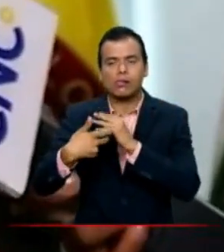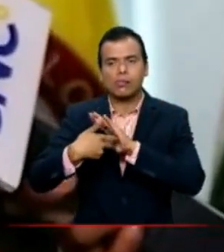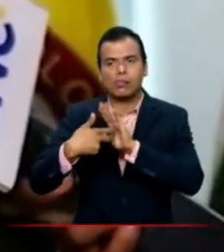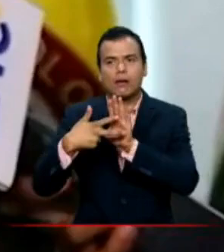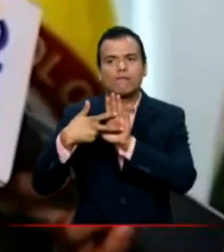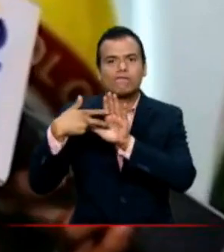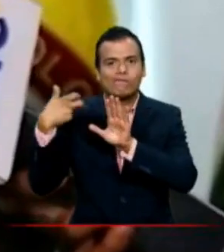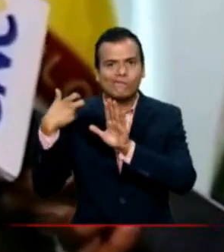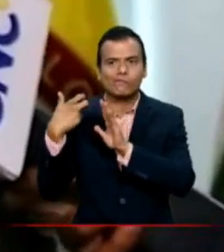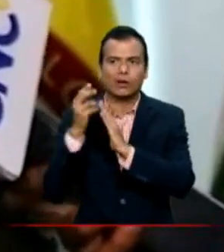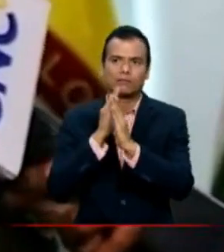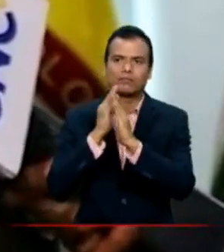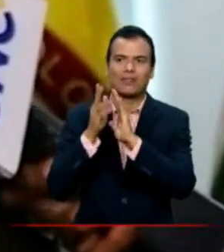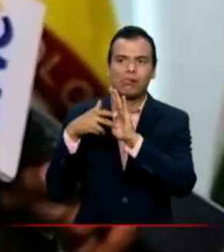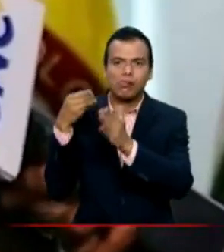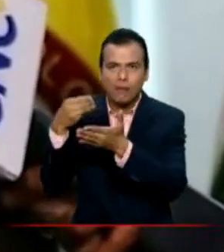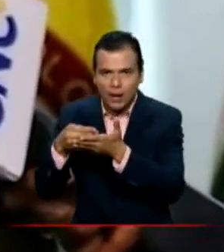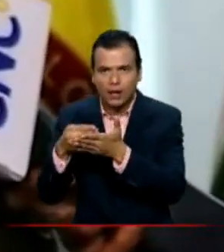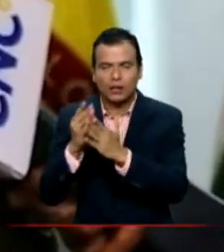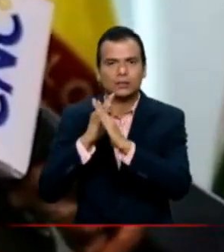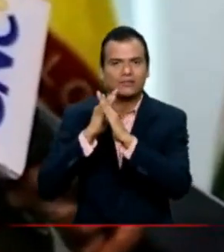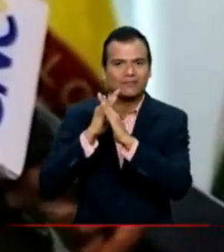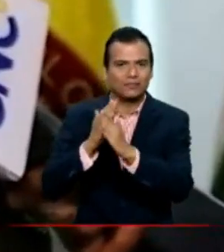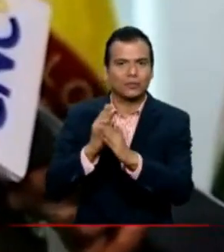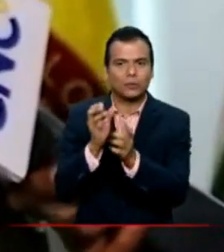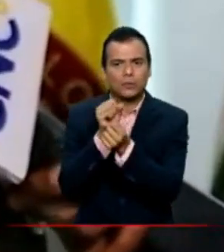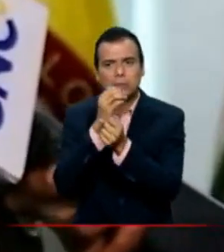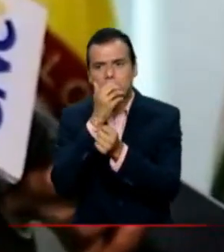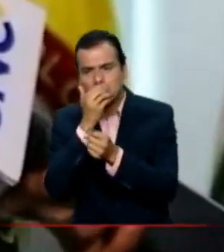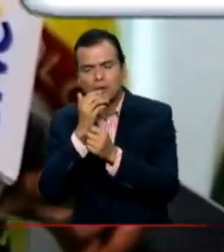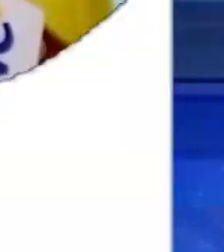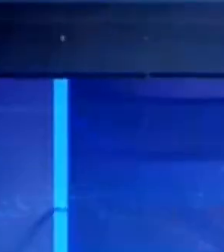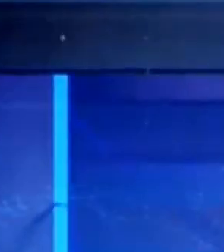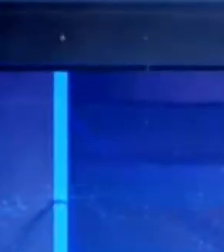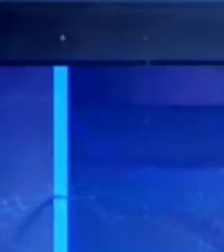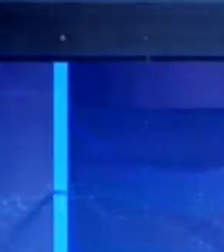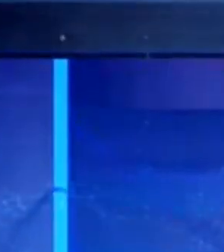y garantizar que no se presente algún hecho que afecte, digamos, el patrimonio de estas empresas.